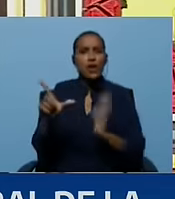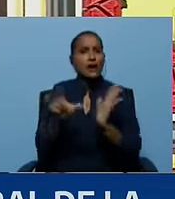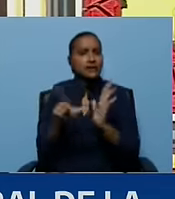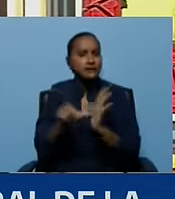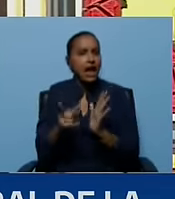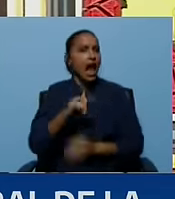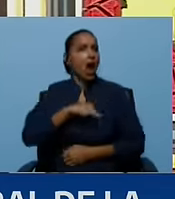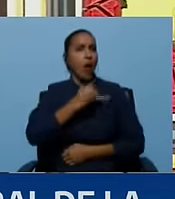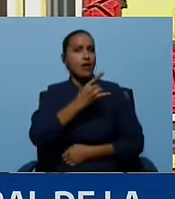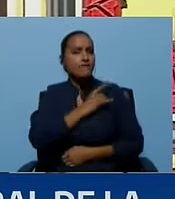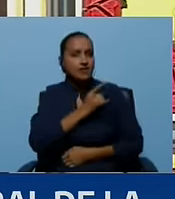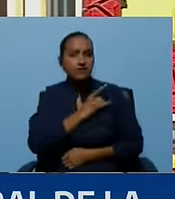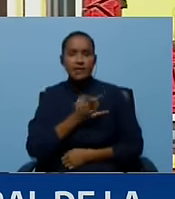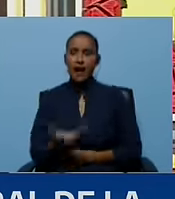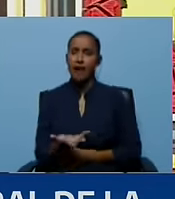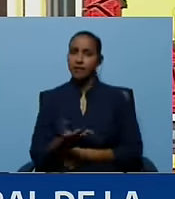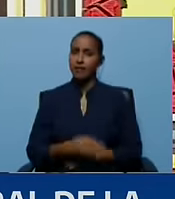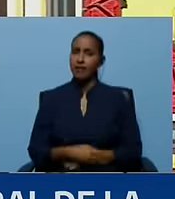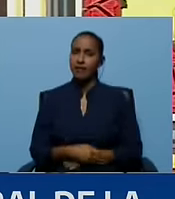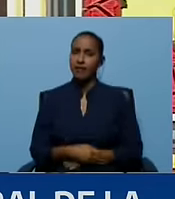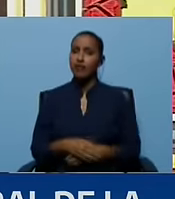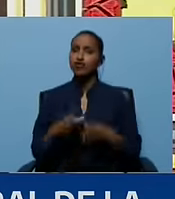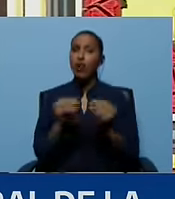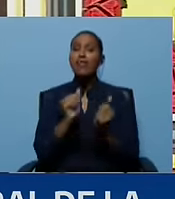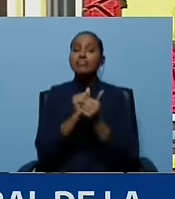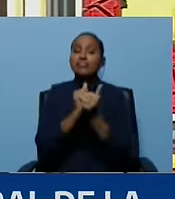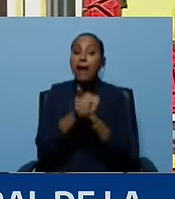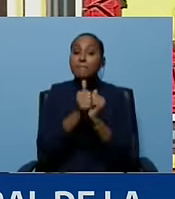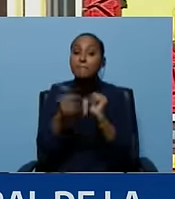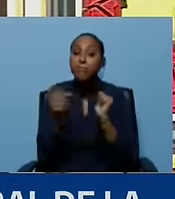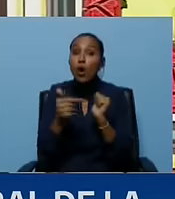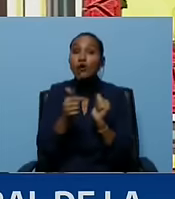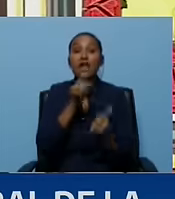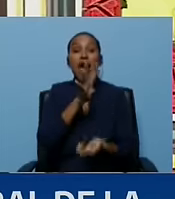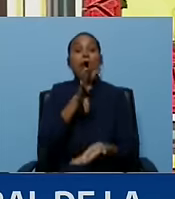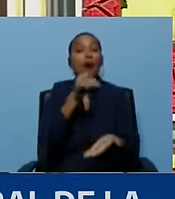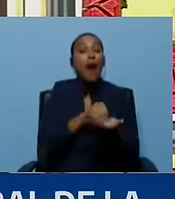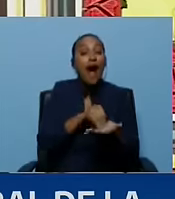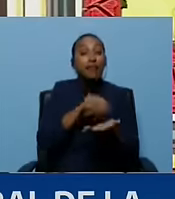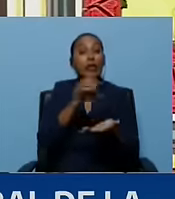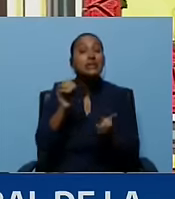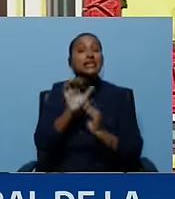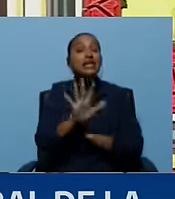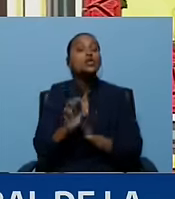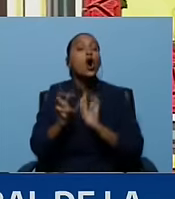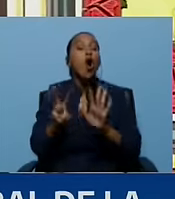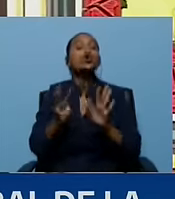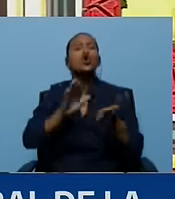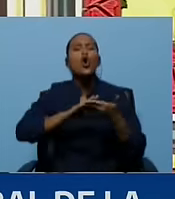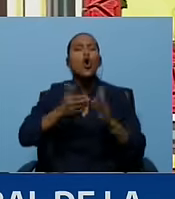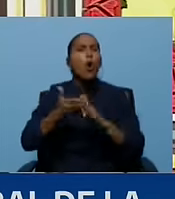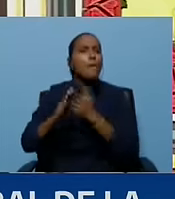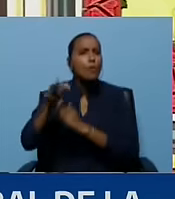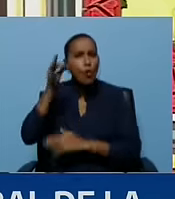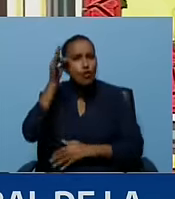las universidades, el deporte en los 4.508 circuitos